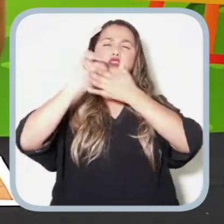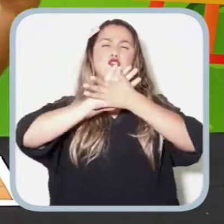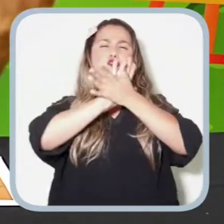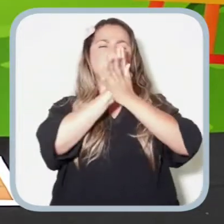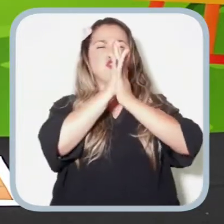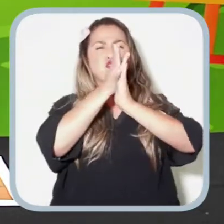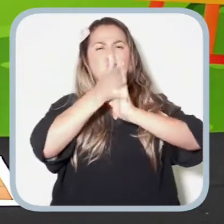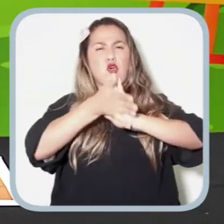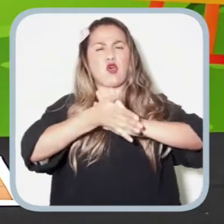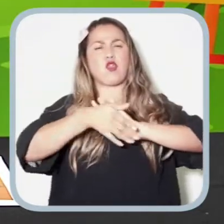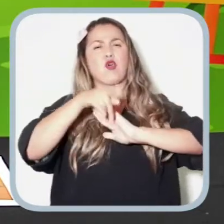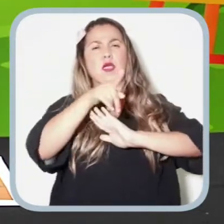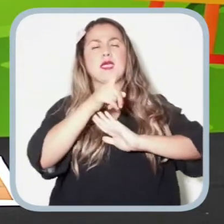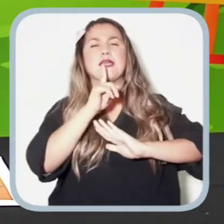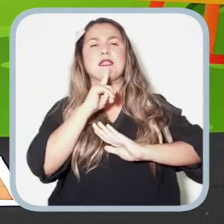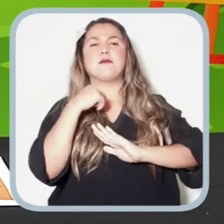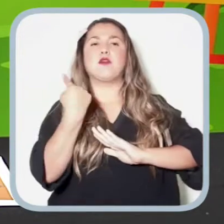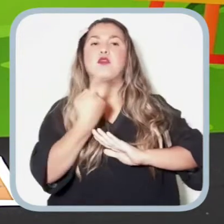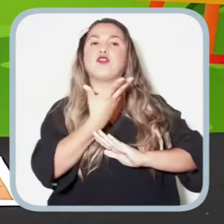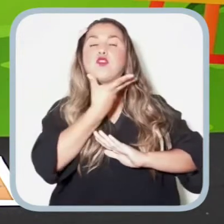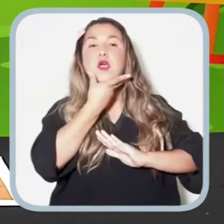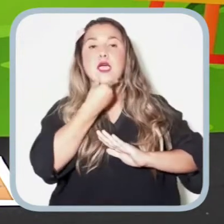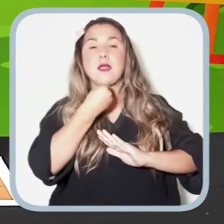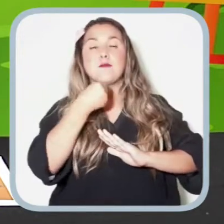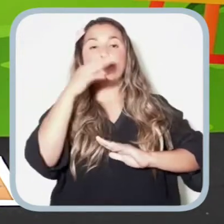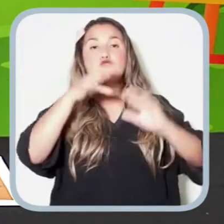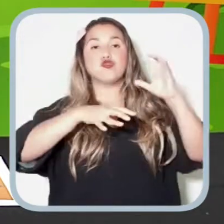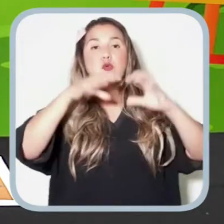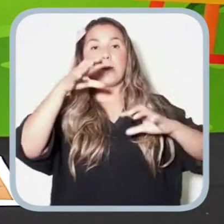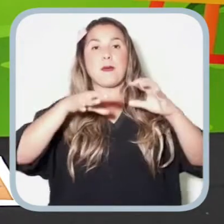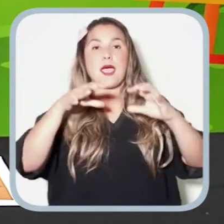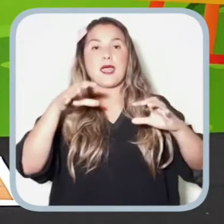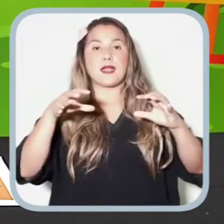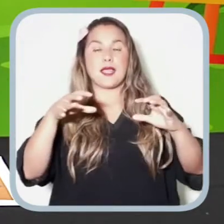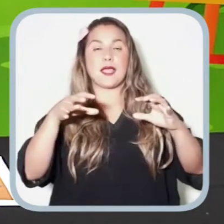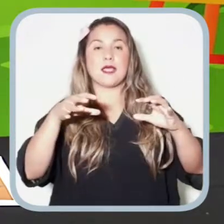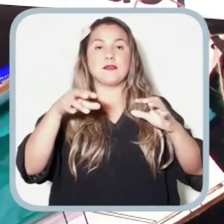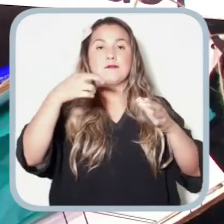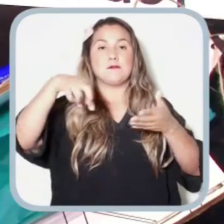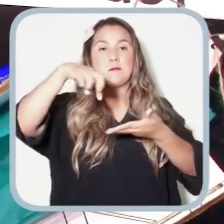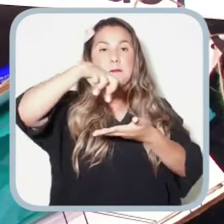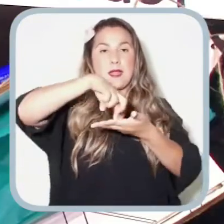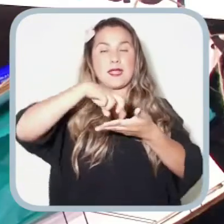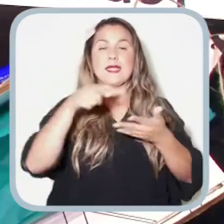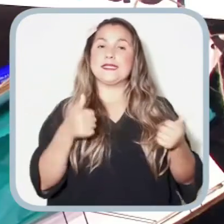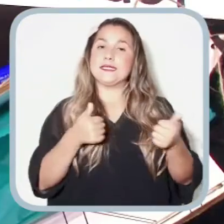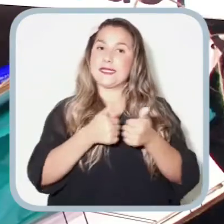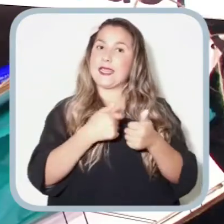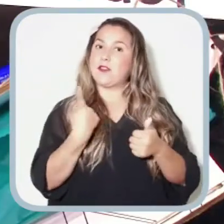ese ecosistema ahí que tenemos en nuestro hermoso parque que está muy cerquita nuestro